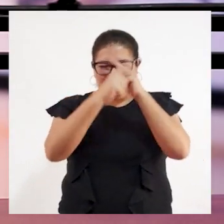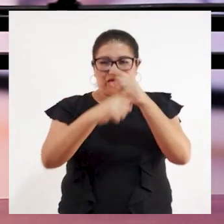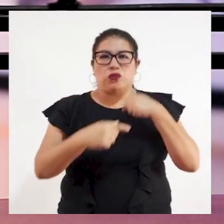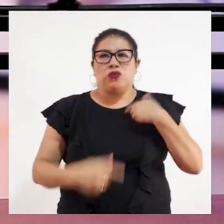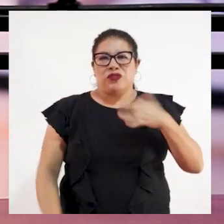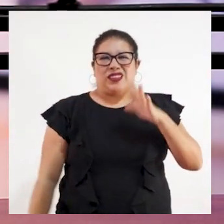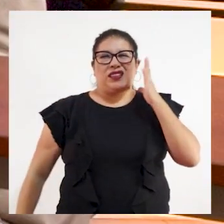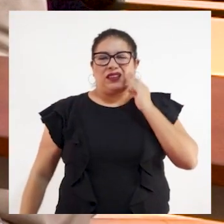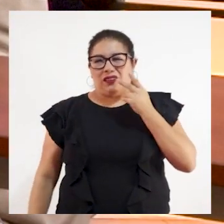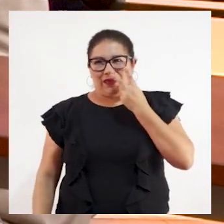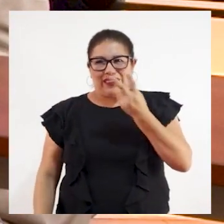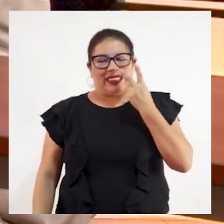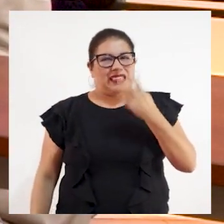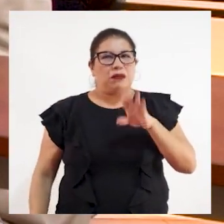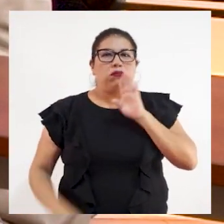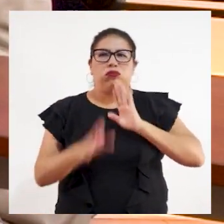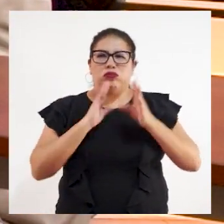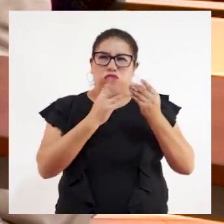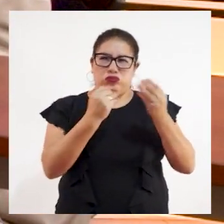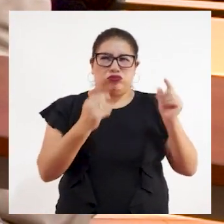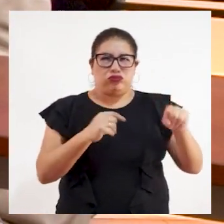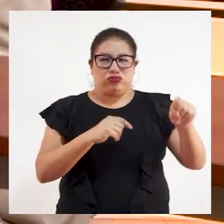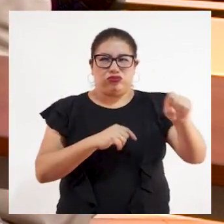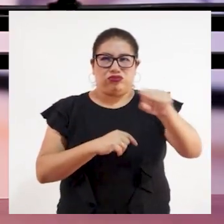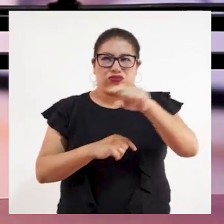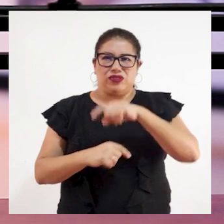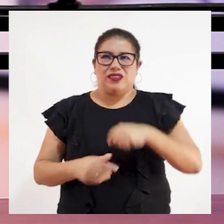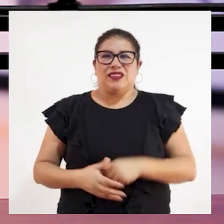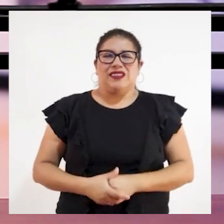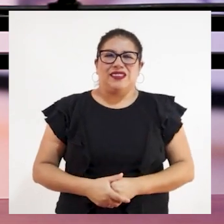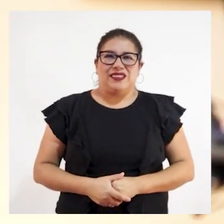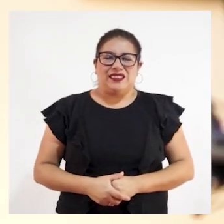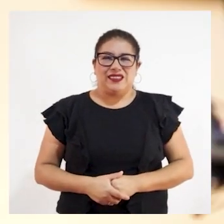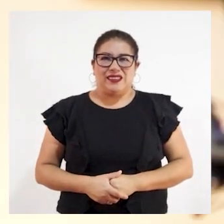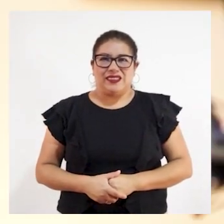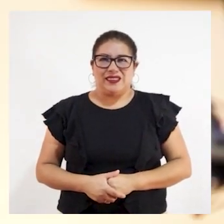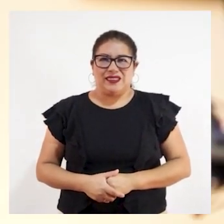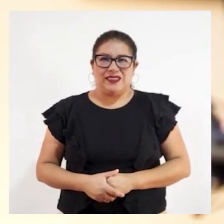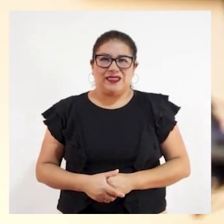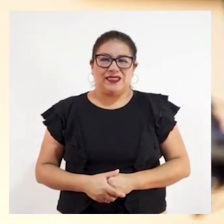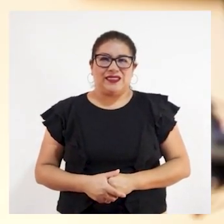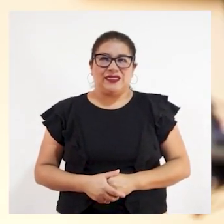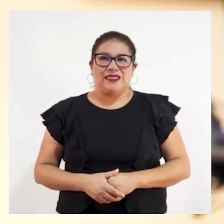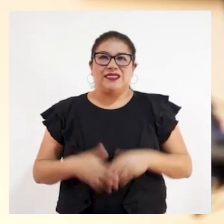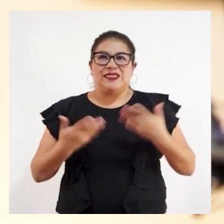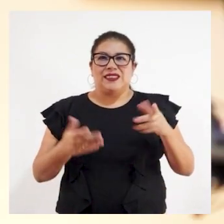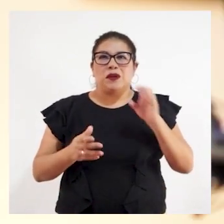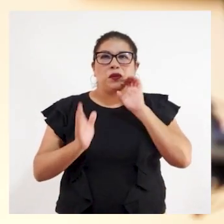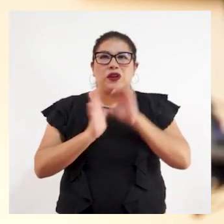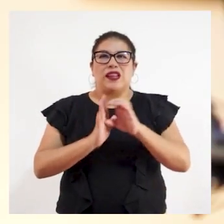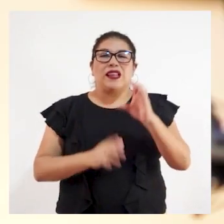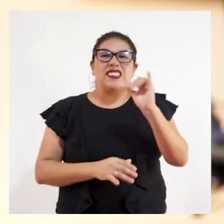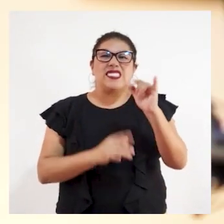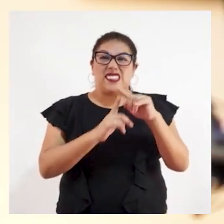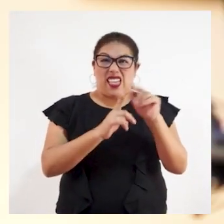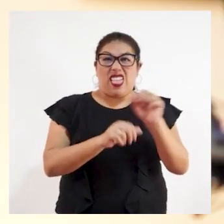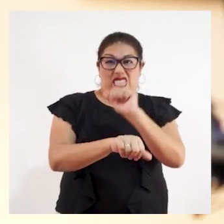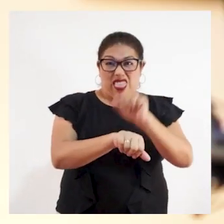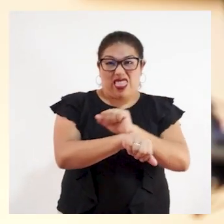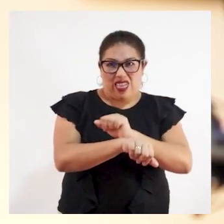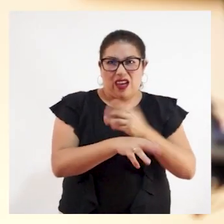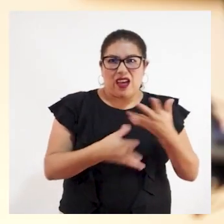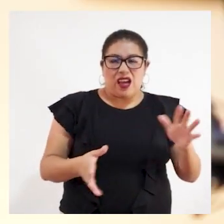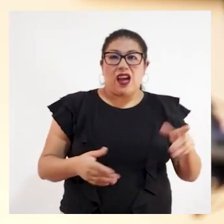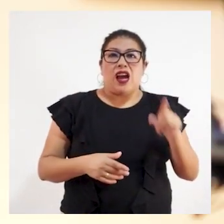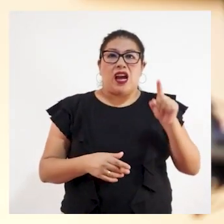claro. Sí, en los establecimientos de salud, no las citas, si es un establecimiento que